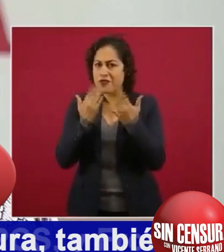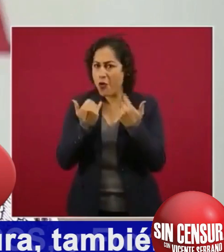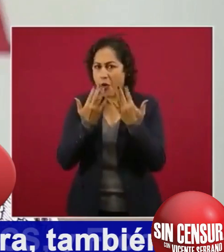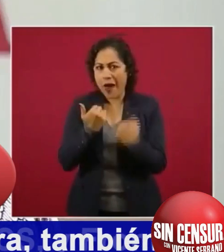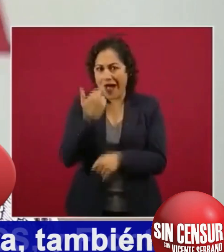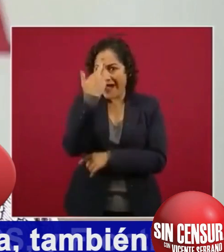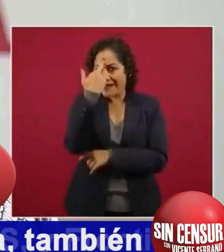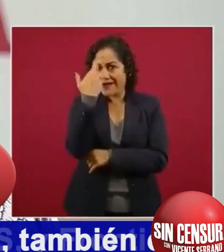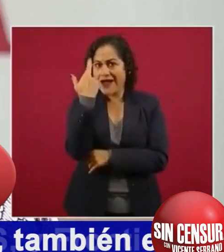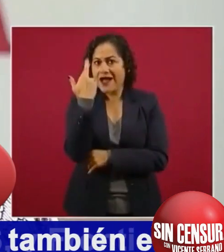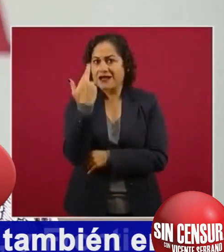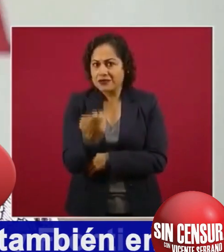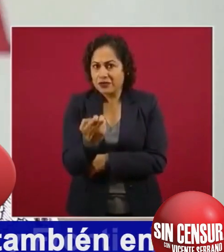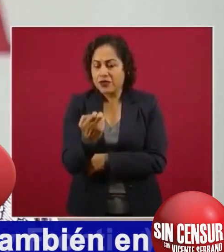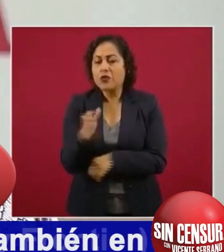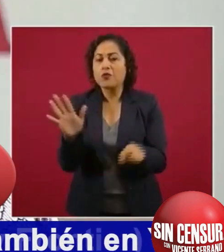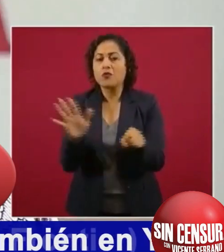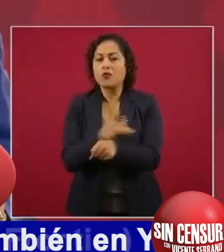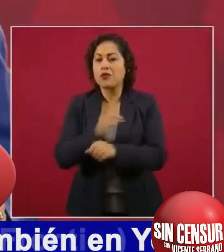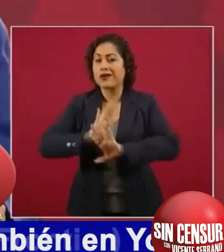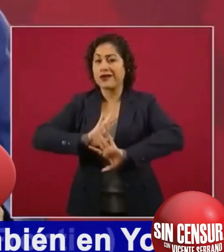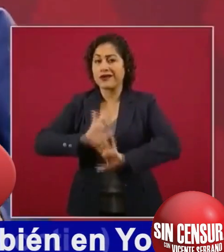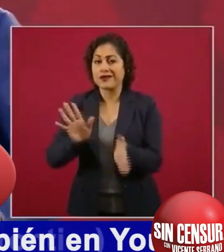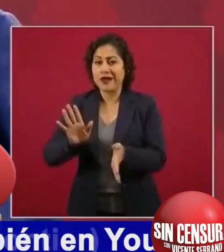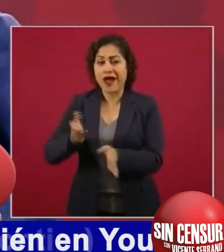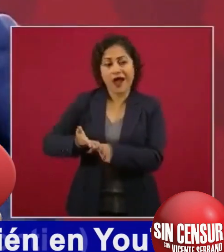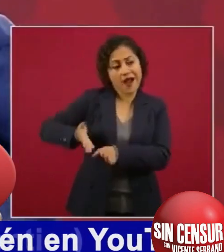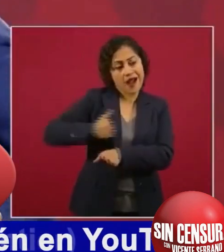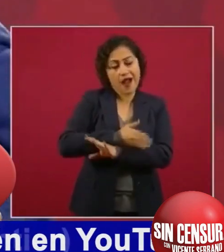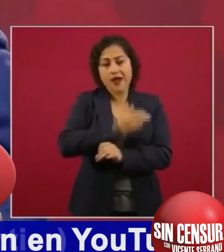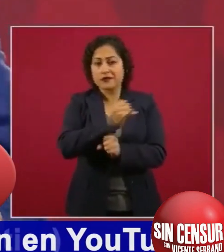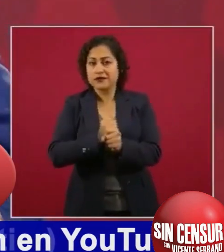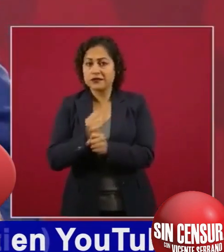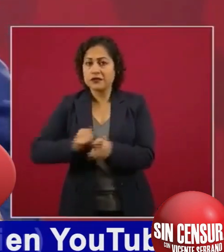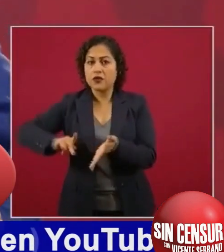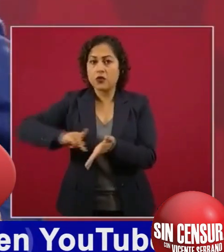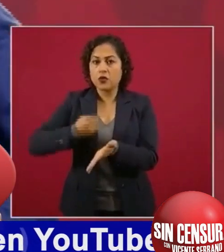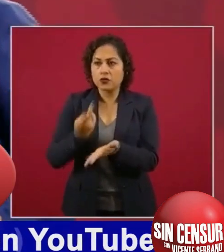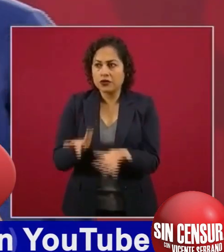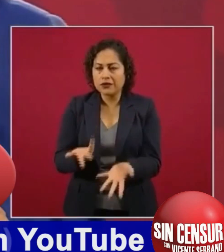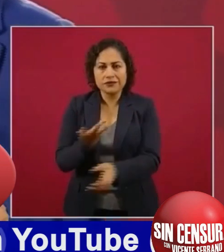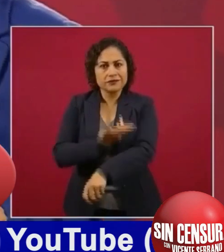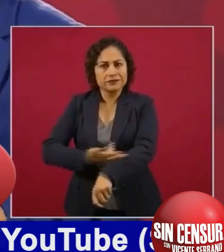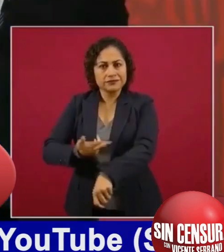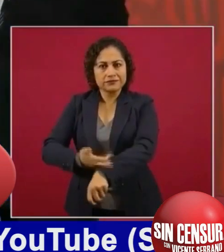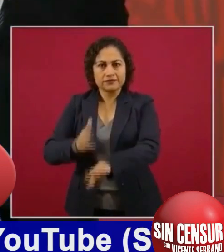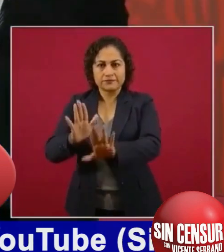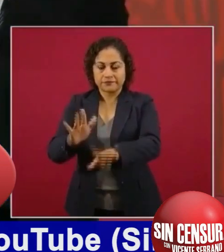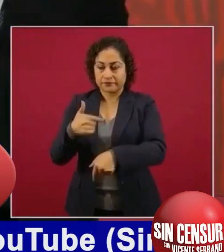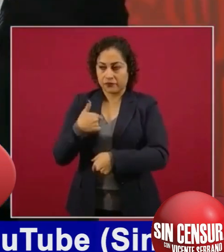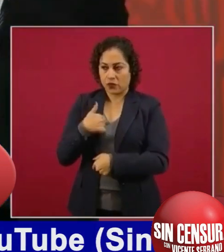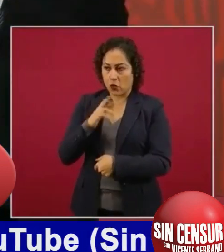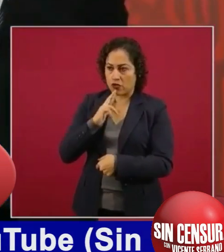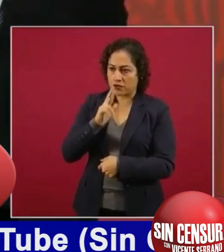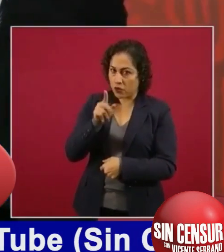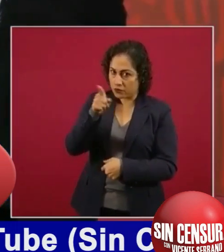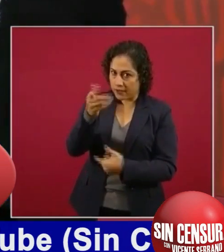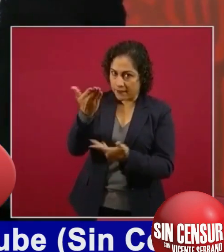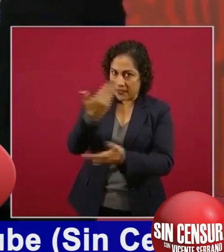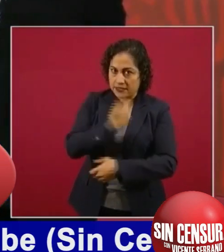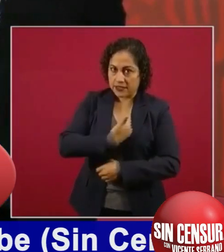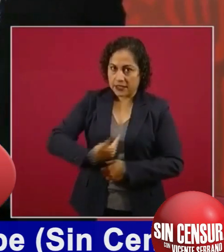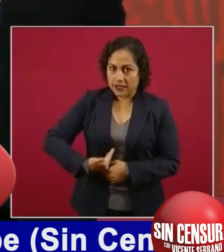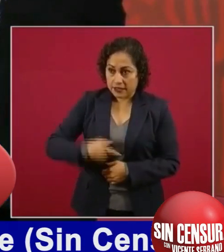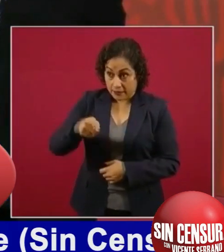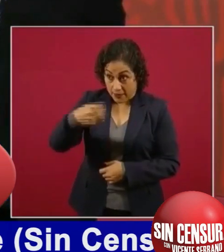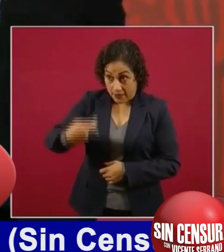se hizo para reponer el procedimiento. La respuesta, presidente, es la siguiente. El